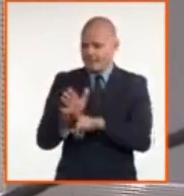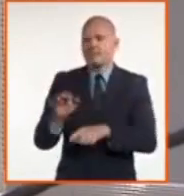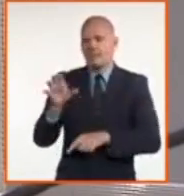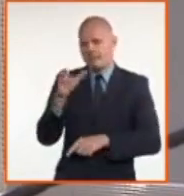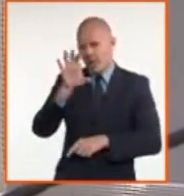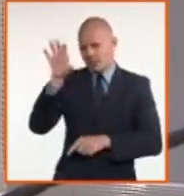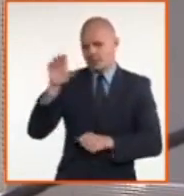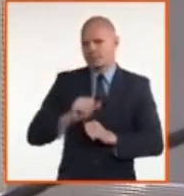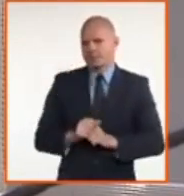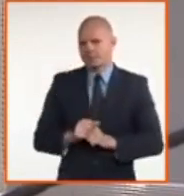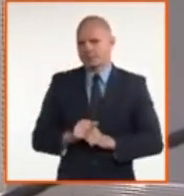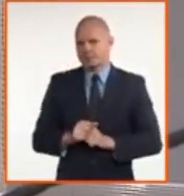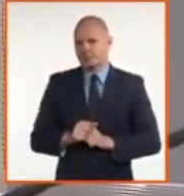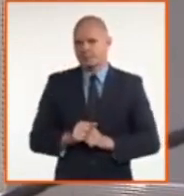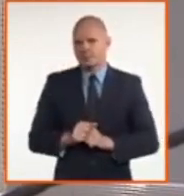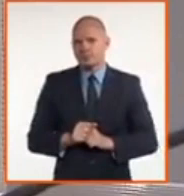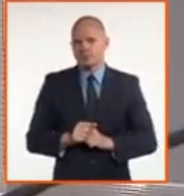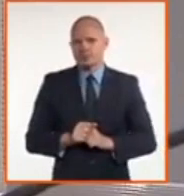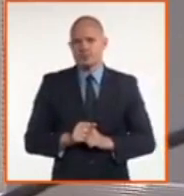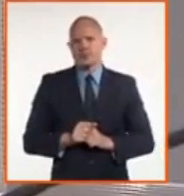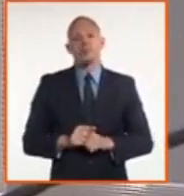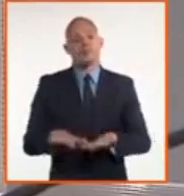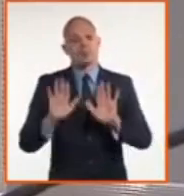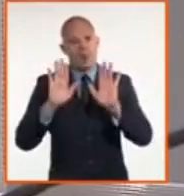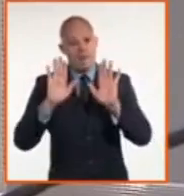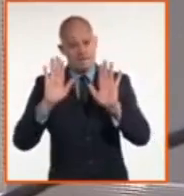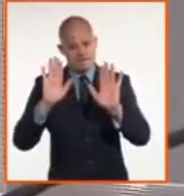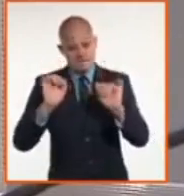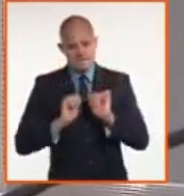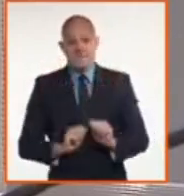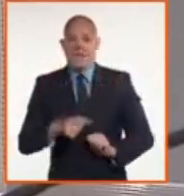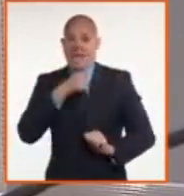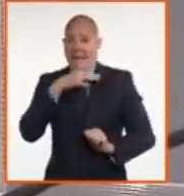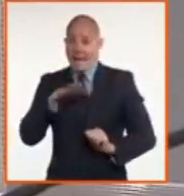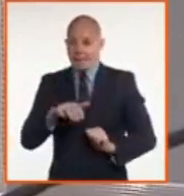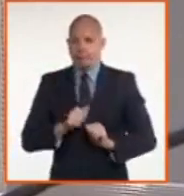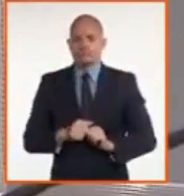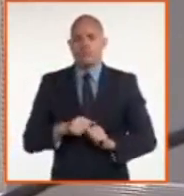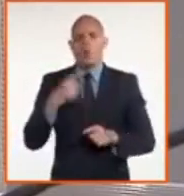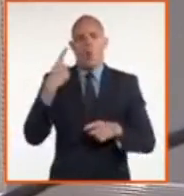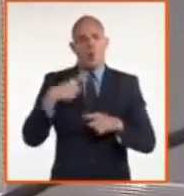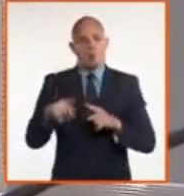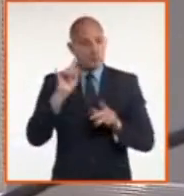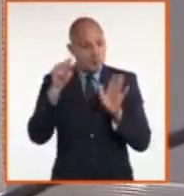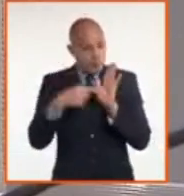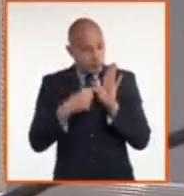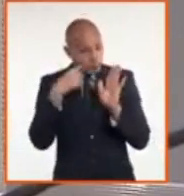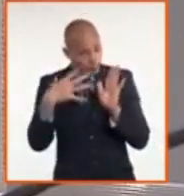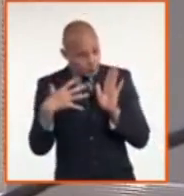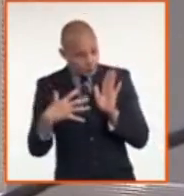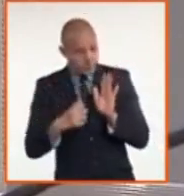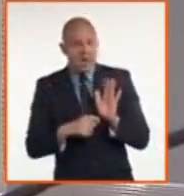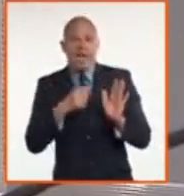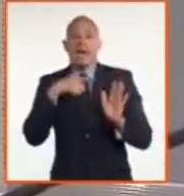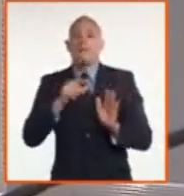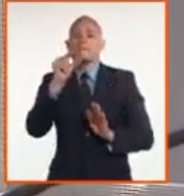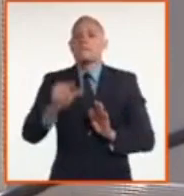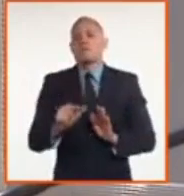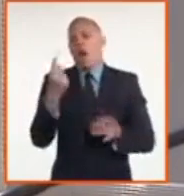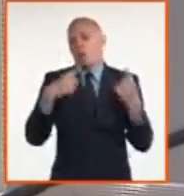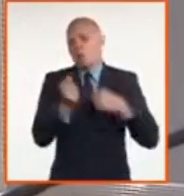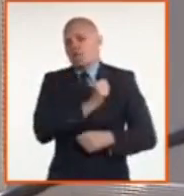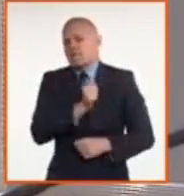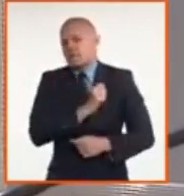no lo pueden depositar en cuentas bancarias esa limitación se mantiene se